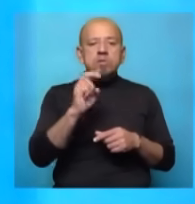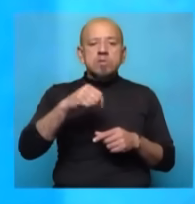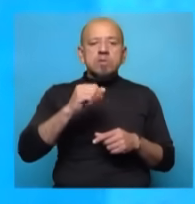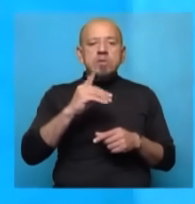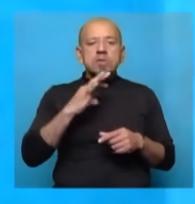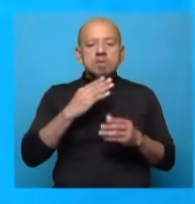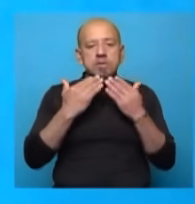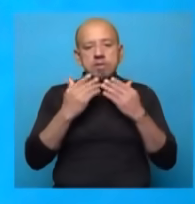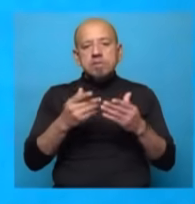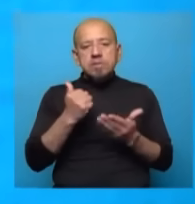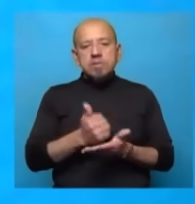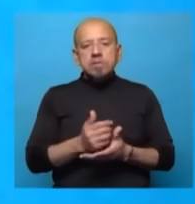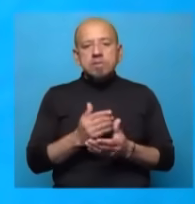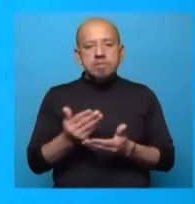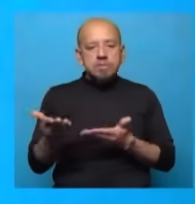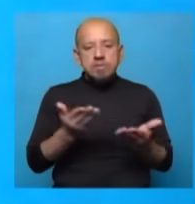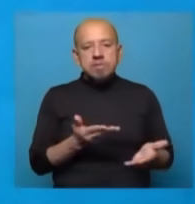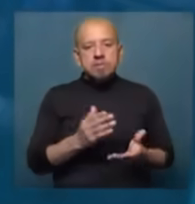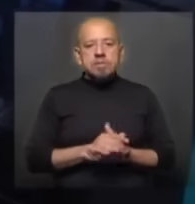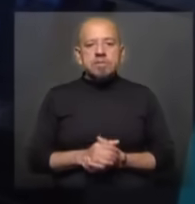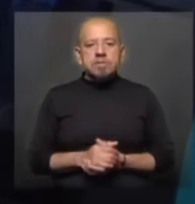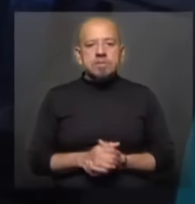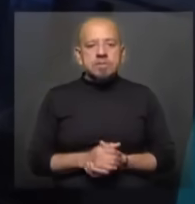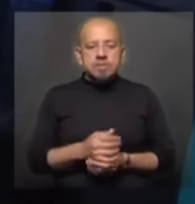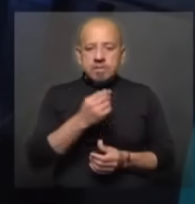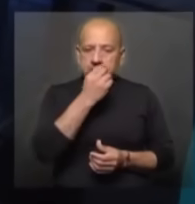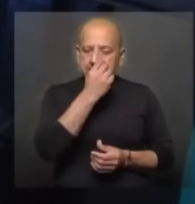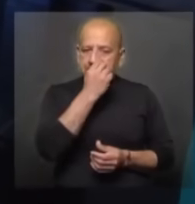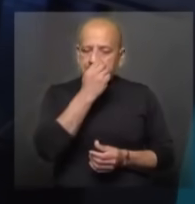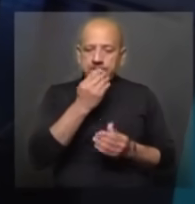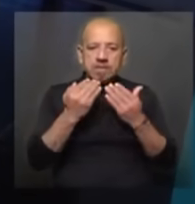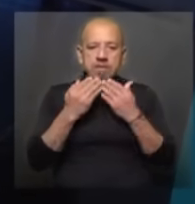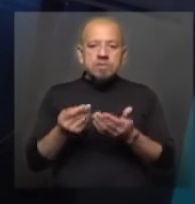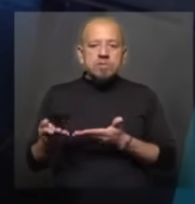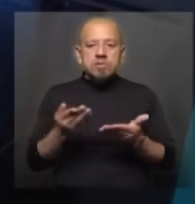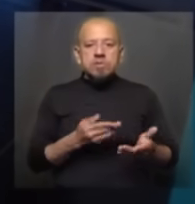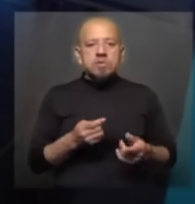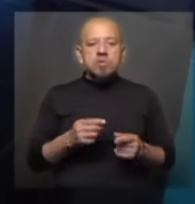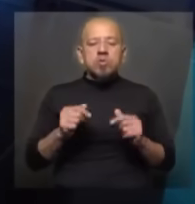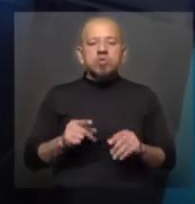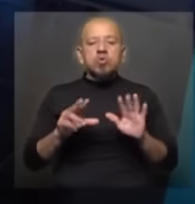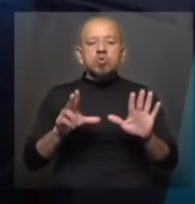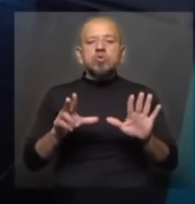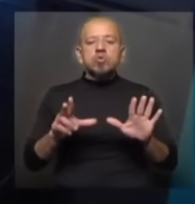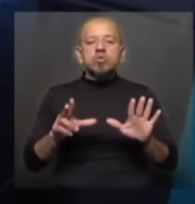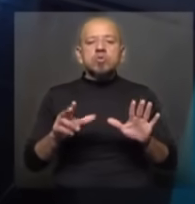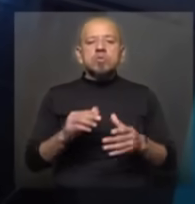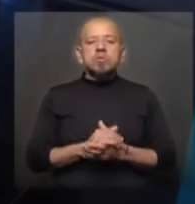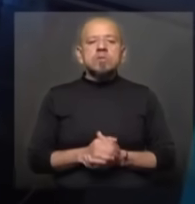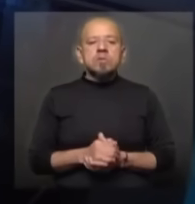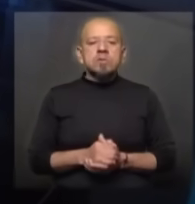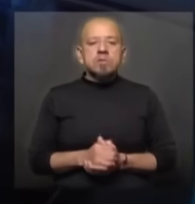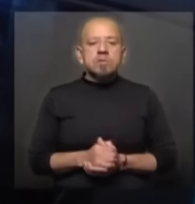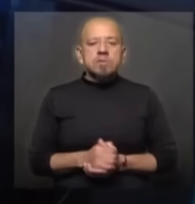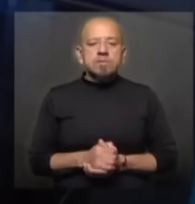acomar cómo estás bienvenida bien gracias por la invitación y hoy son oo víctimas exactamente Ahí está bien bueno